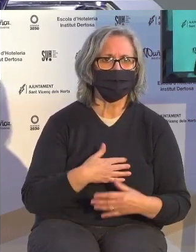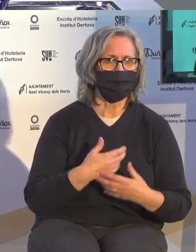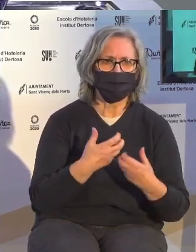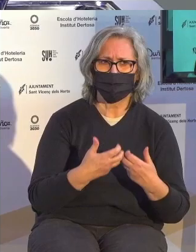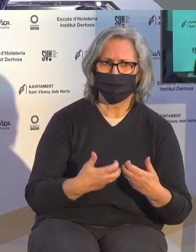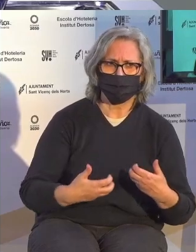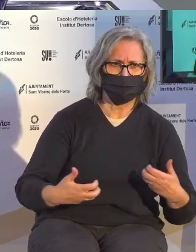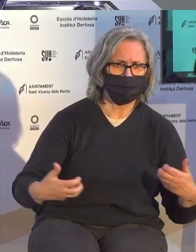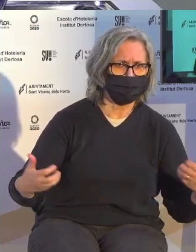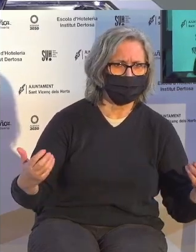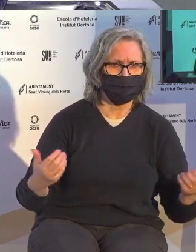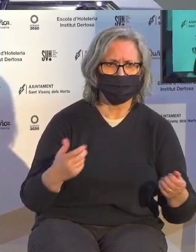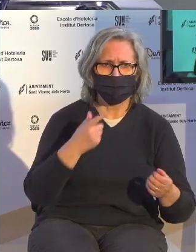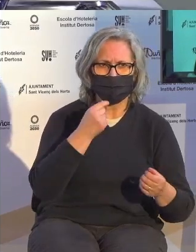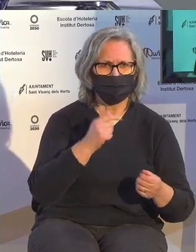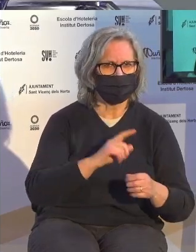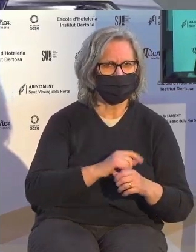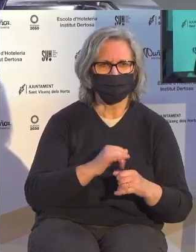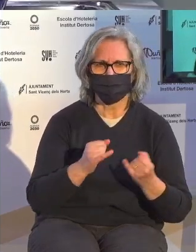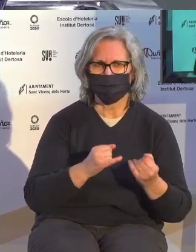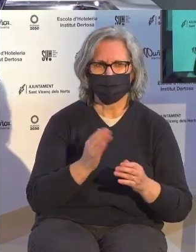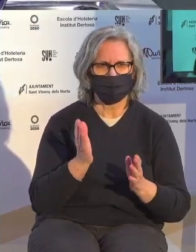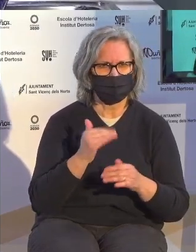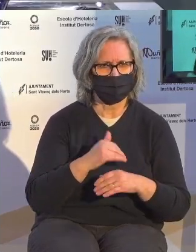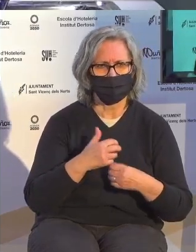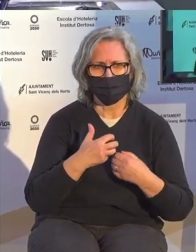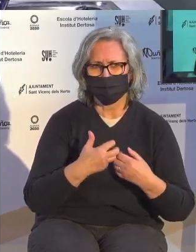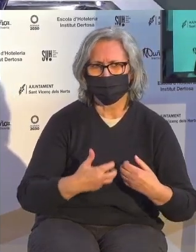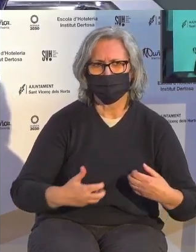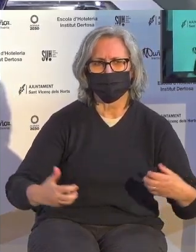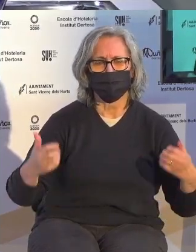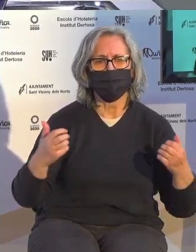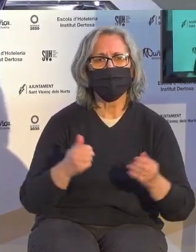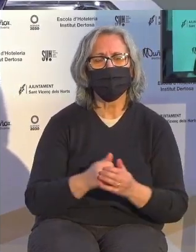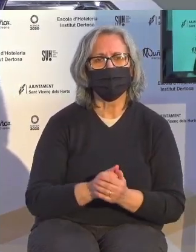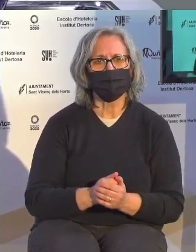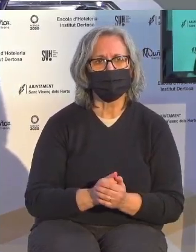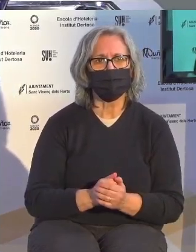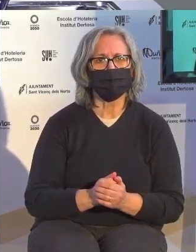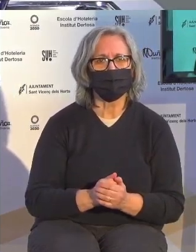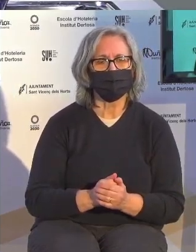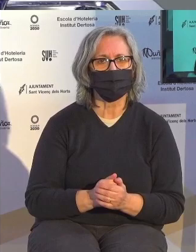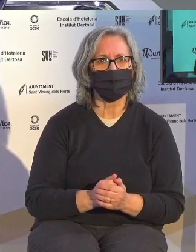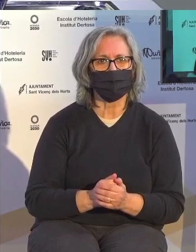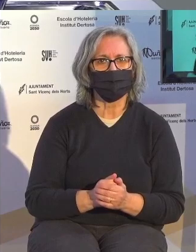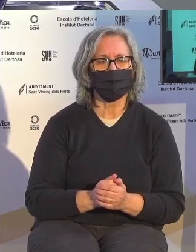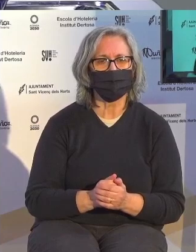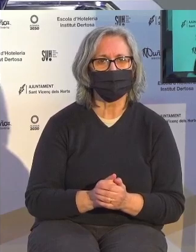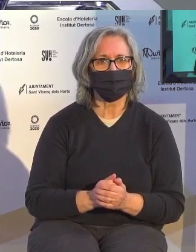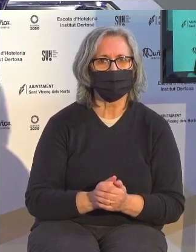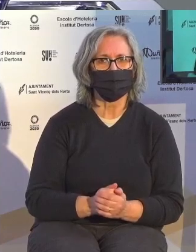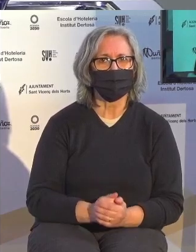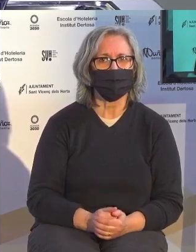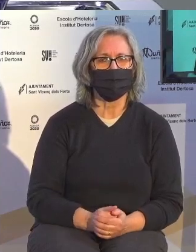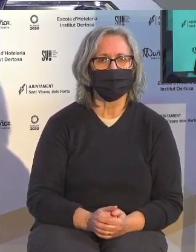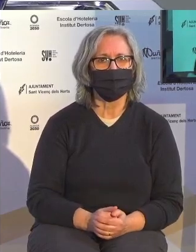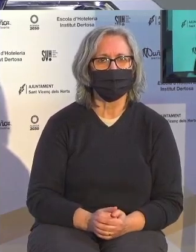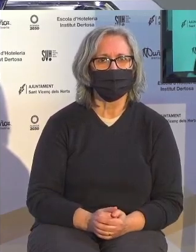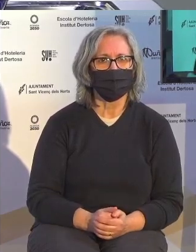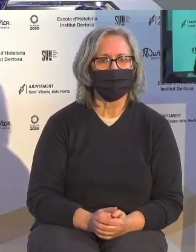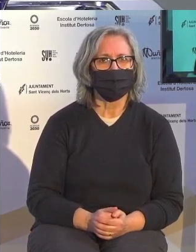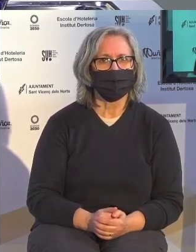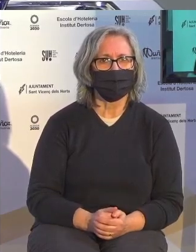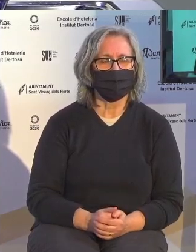armado es hecho con una y talavera en que pueden mezclar con chocolate puede mensual con otras cosas lo merengues y muy